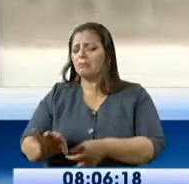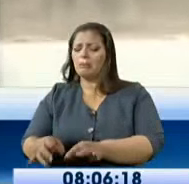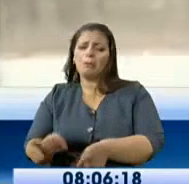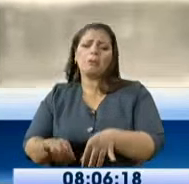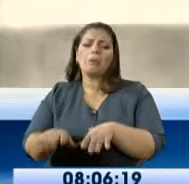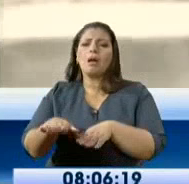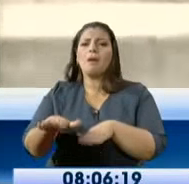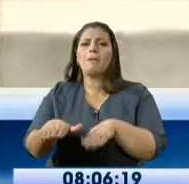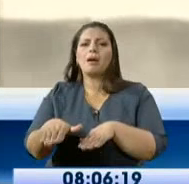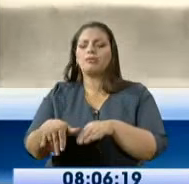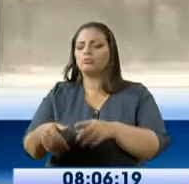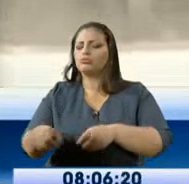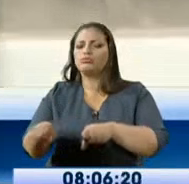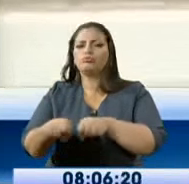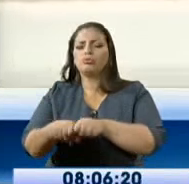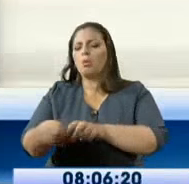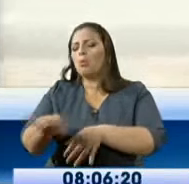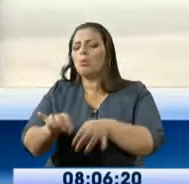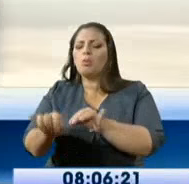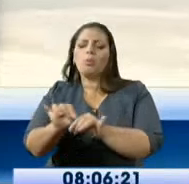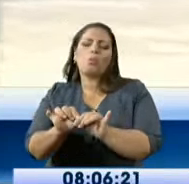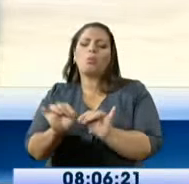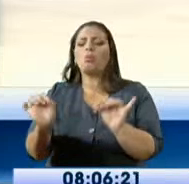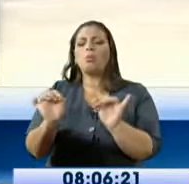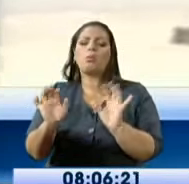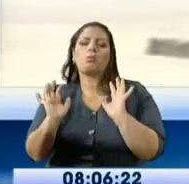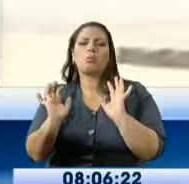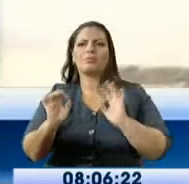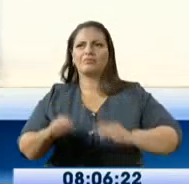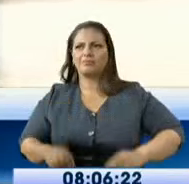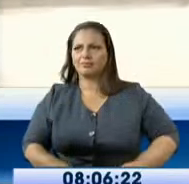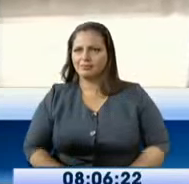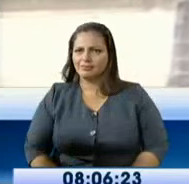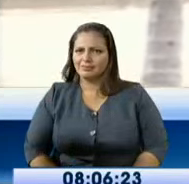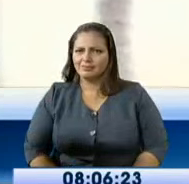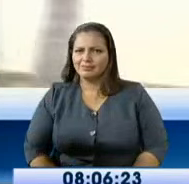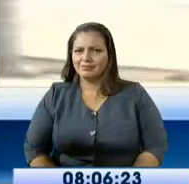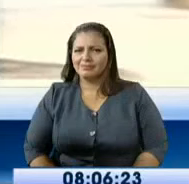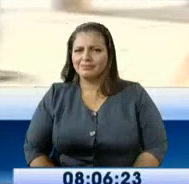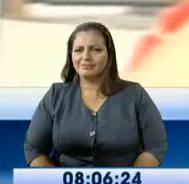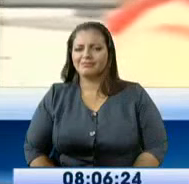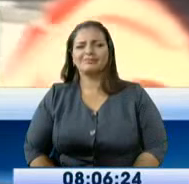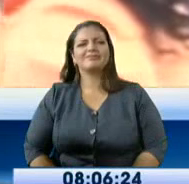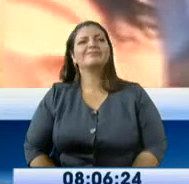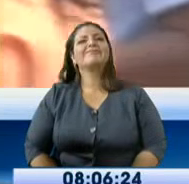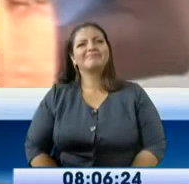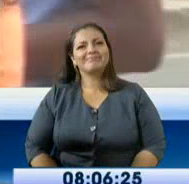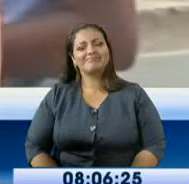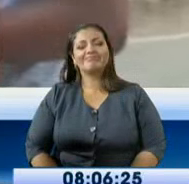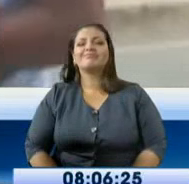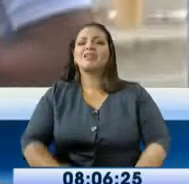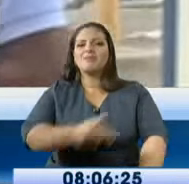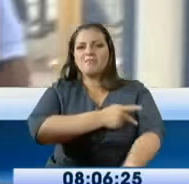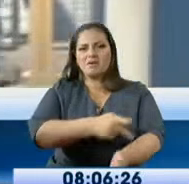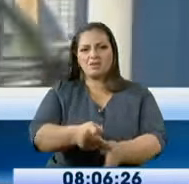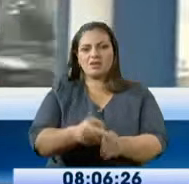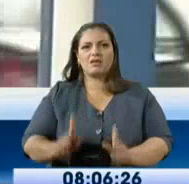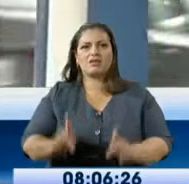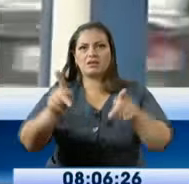los zapatos. Realmente lo que ocurre aquí, repetimos, a la altura del PAI 21 de la avenida perimetral. Al fondo vemos otro chico que se